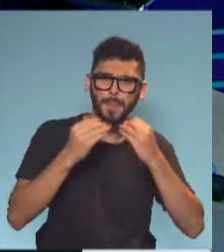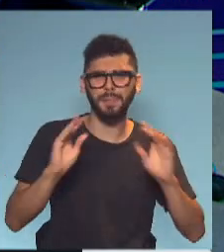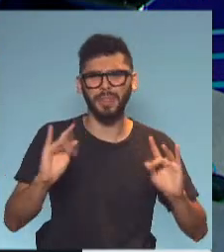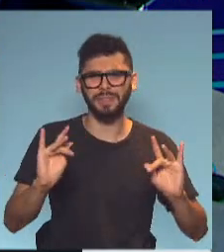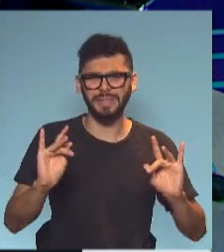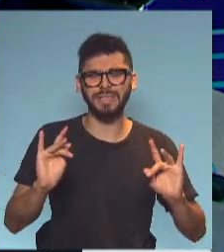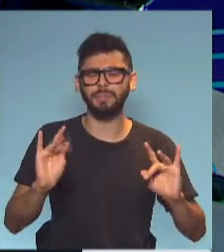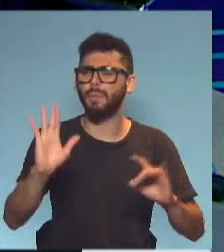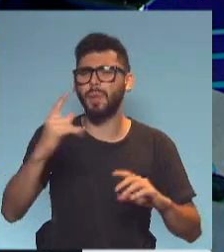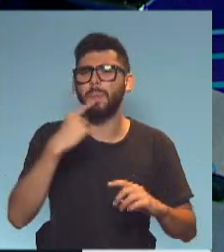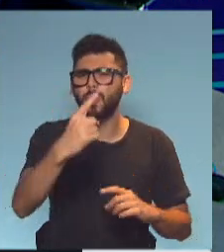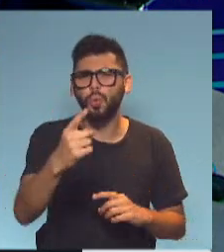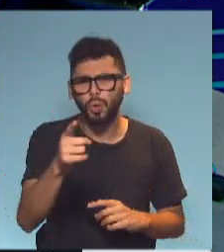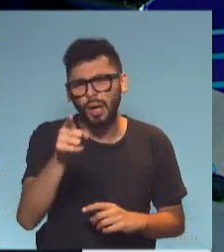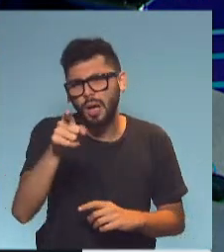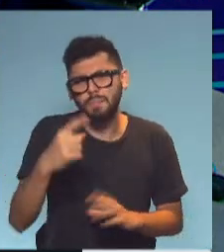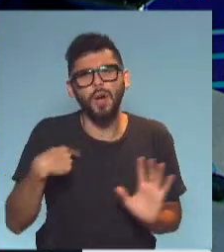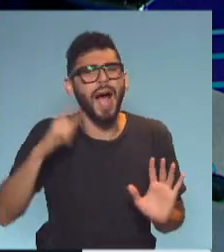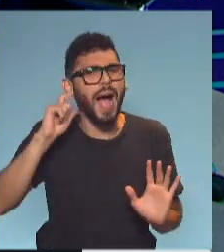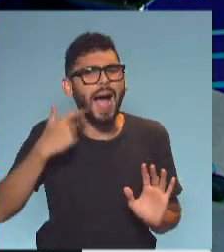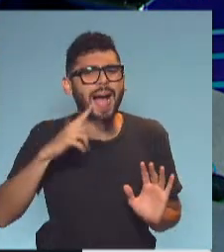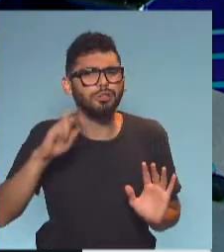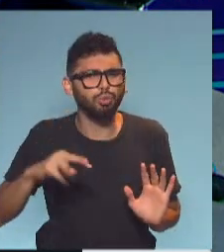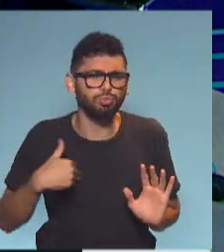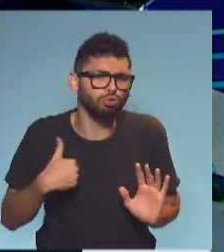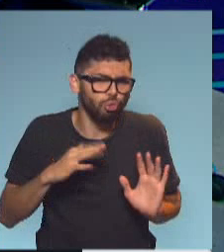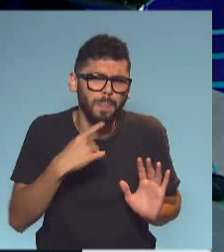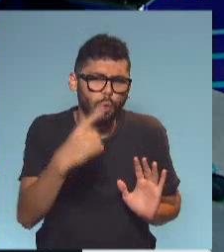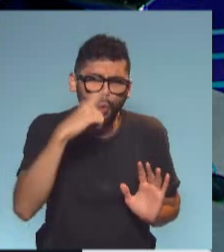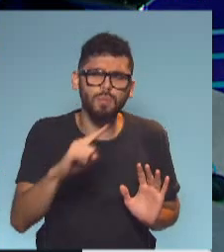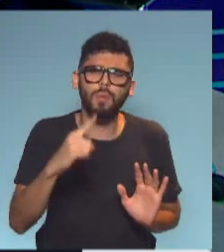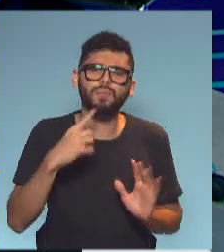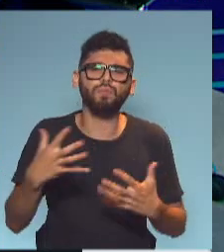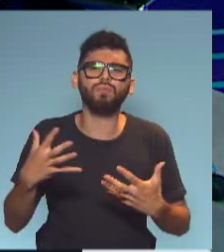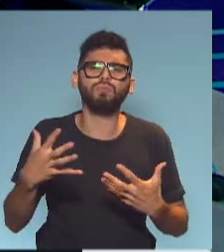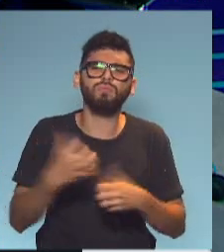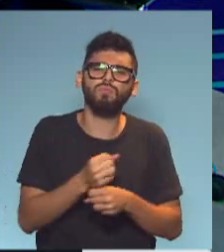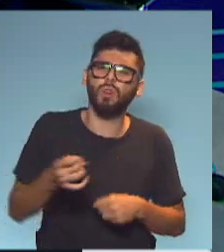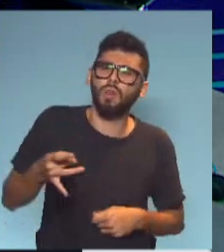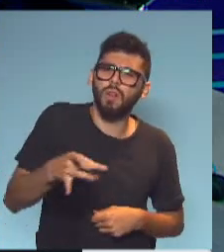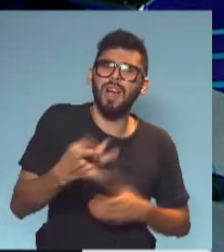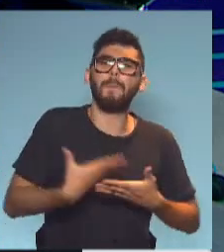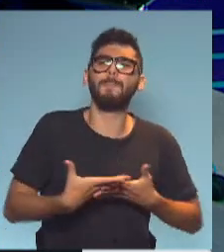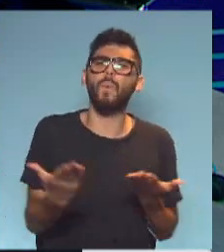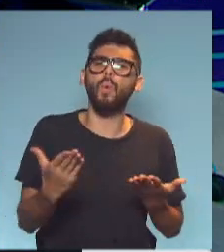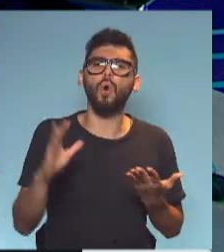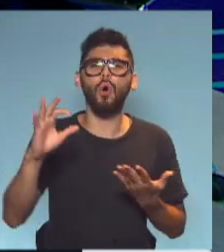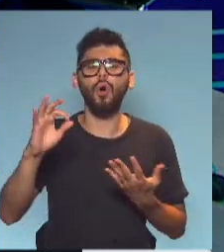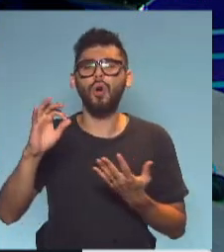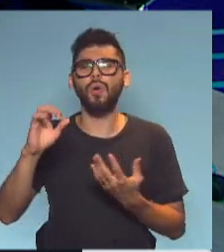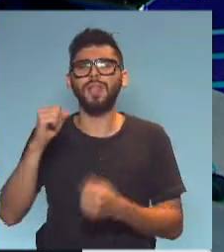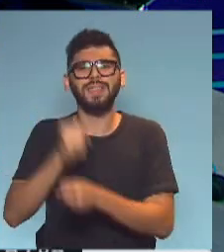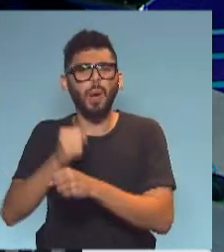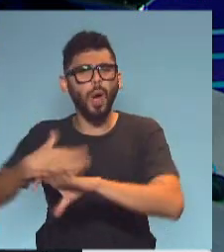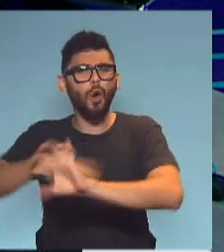Última con vos, o por lo menos de mi parte, Gastón. Transporte público y trabajo remoto. Si habla algo en especial,